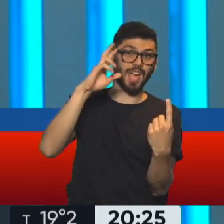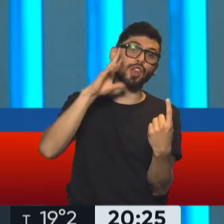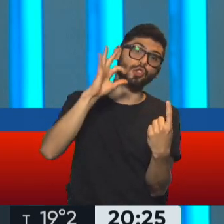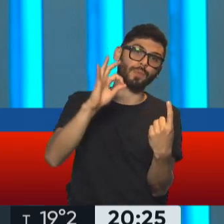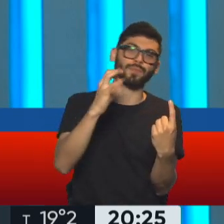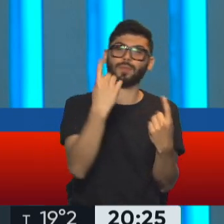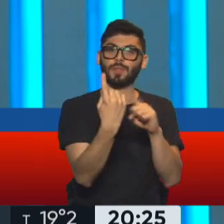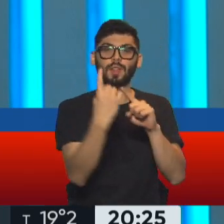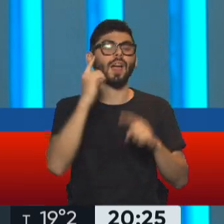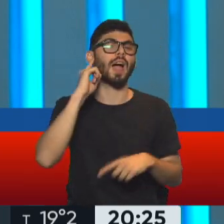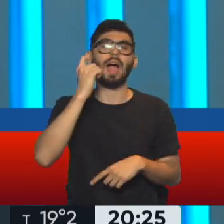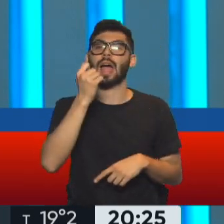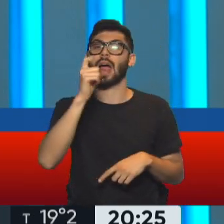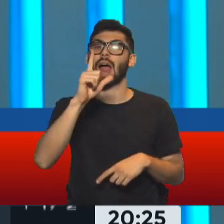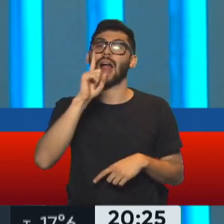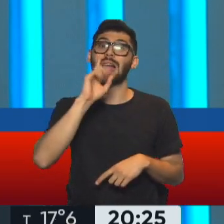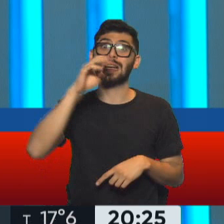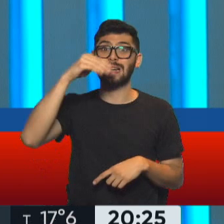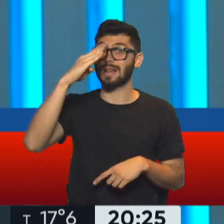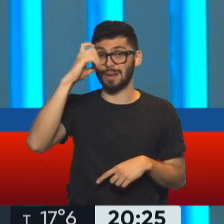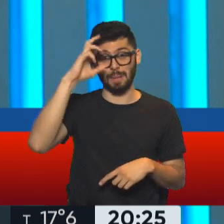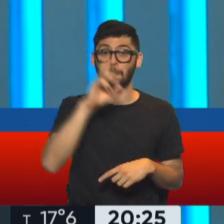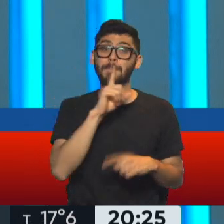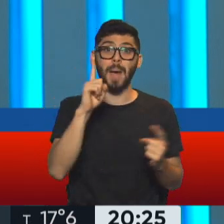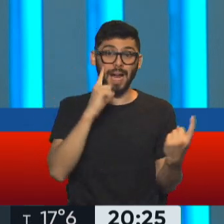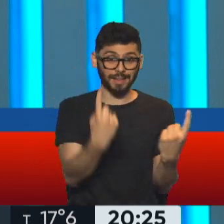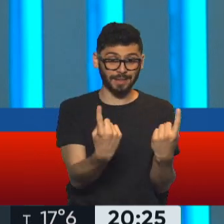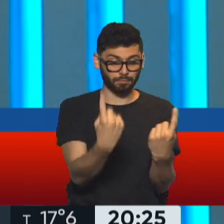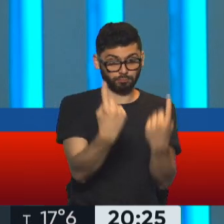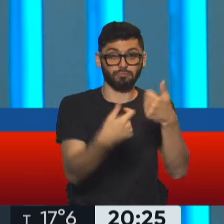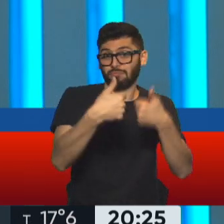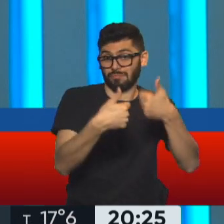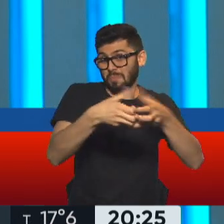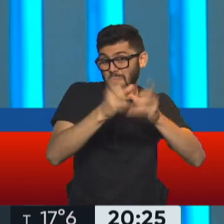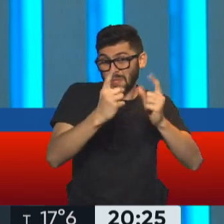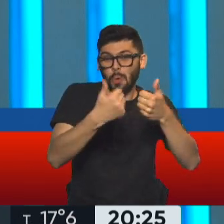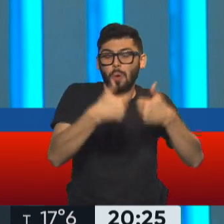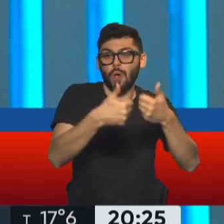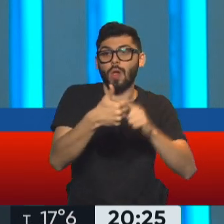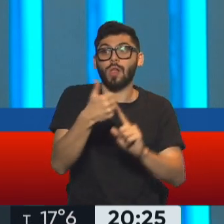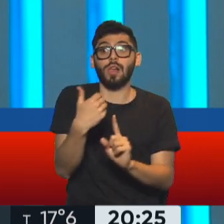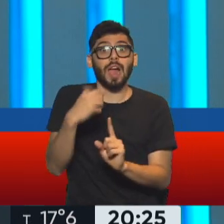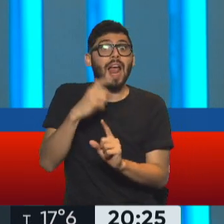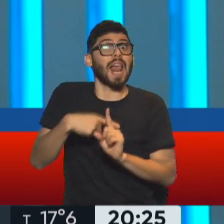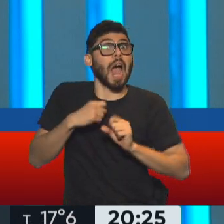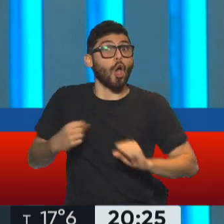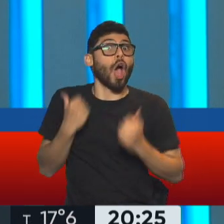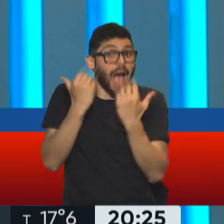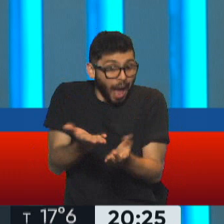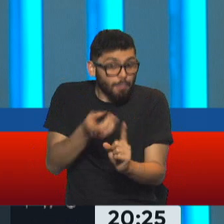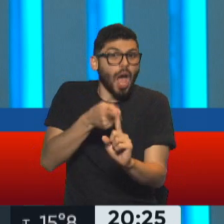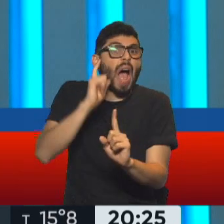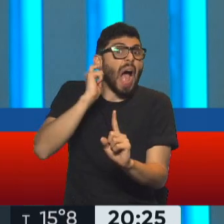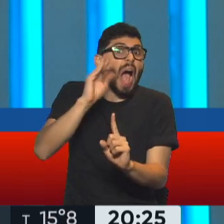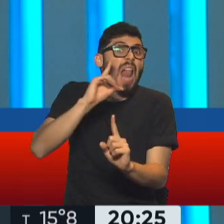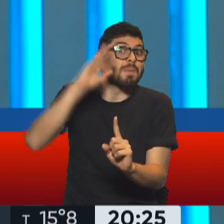Pedro Galimberti. Ella apoya la lista de Pedro Galimberti, no le gusta a Rogelio Frigerio.